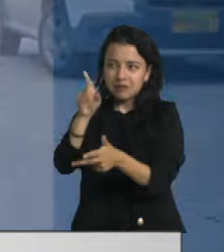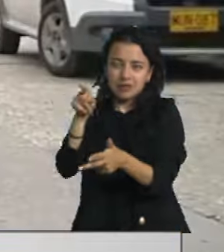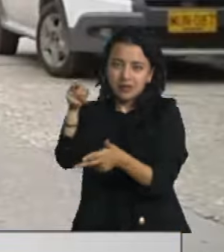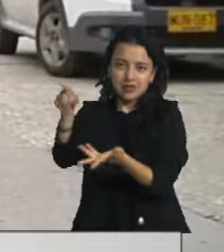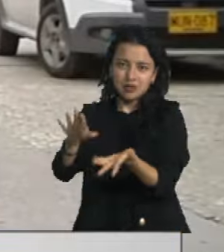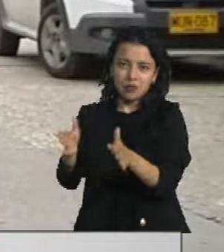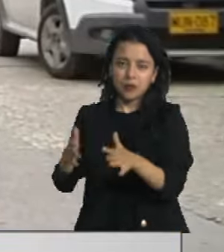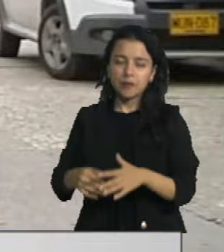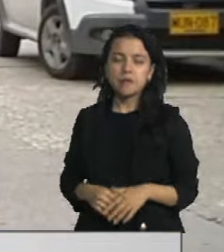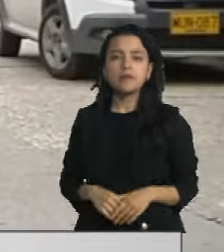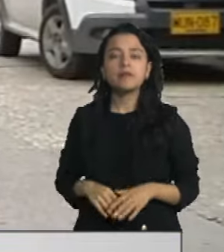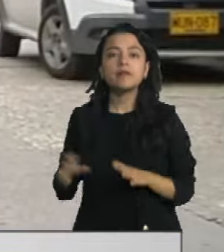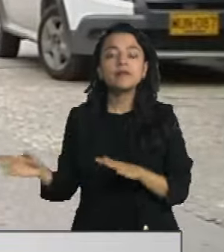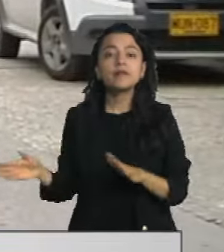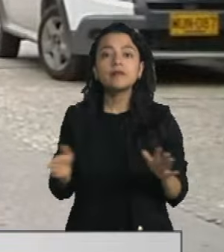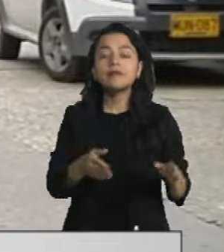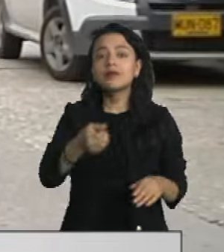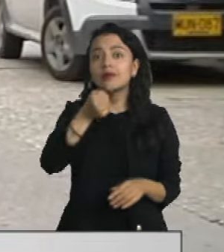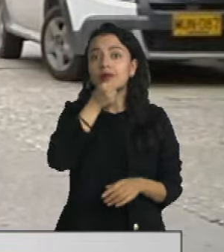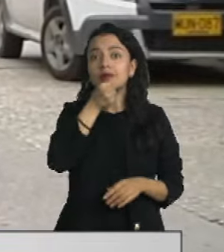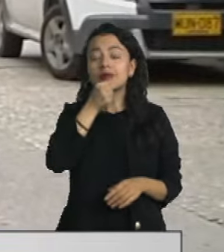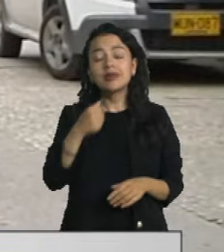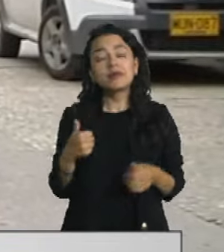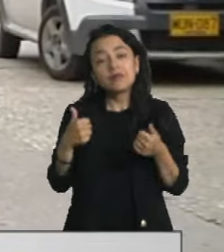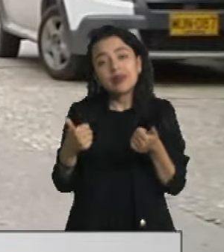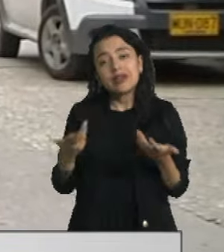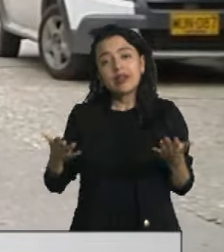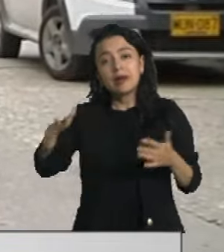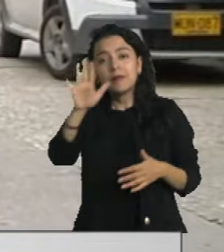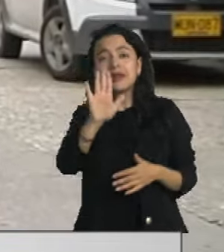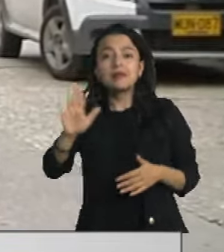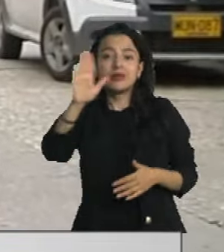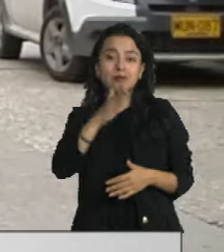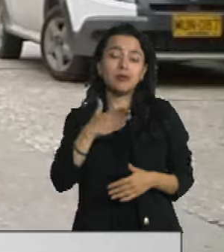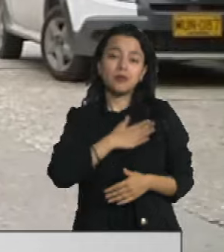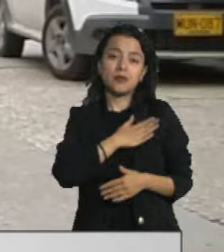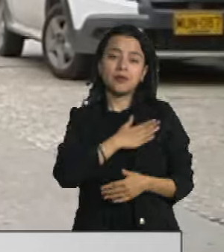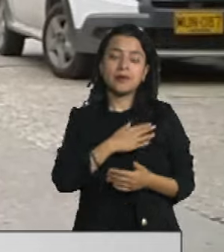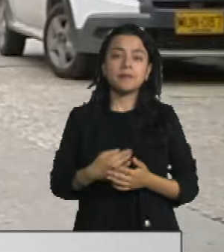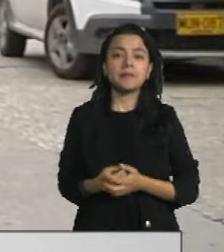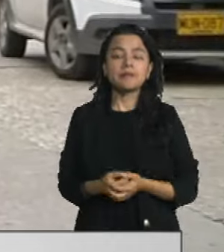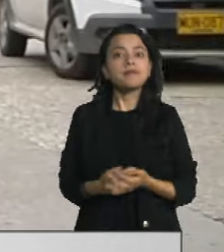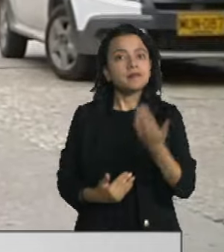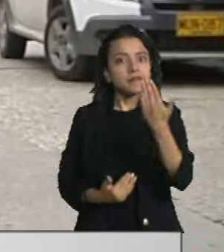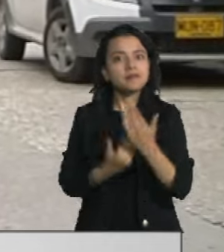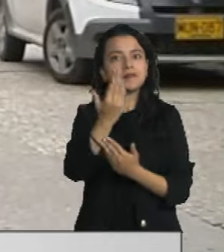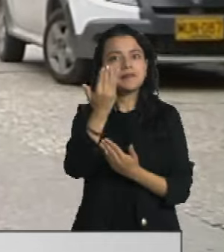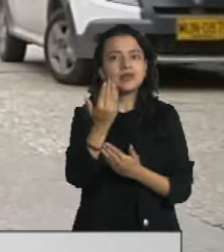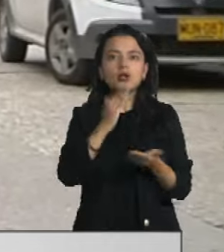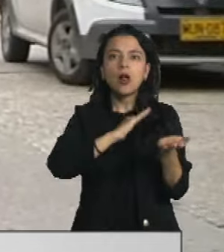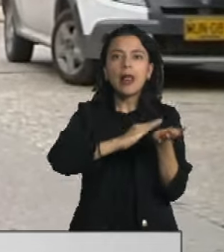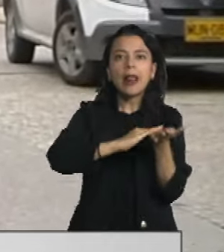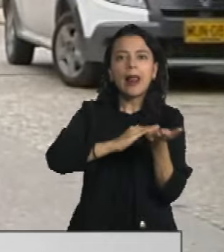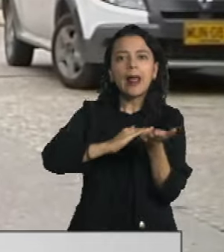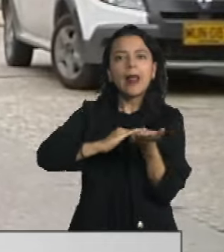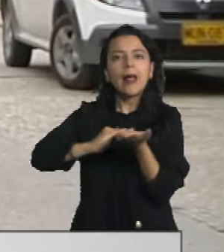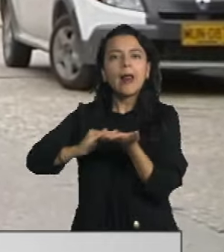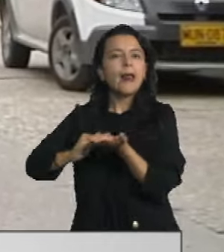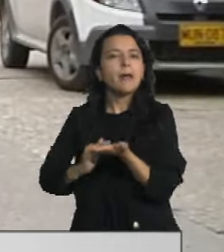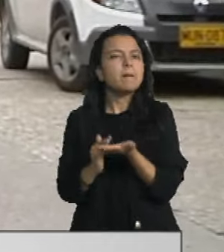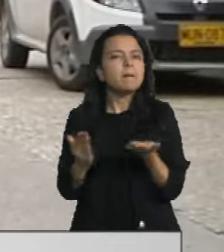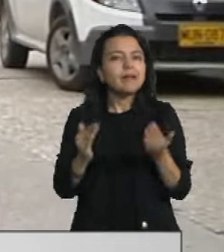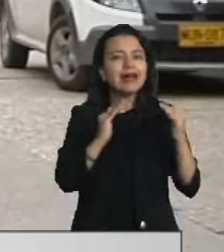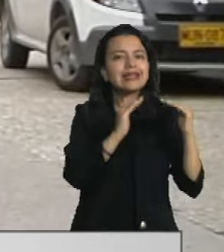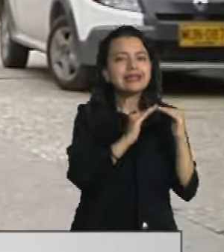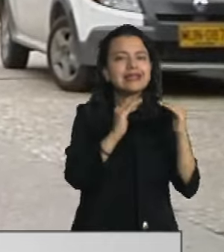otras noticias les cuento una buena noticia para el departamento de Bolívar, y es que inició el tema de arreglos de vivienda.